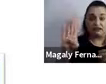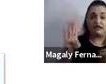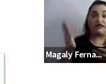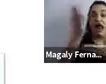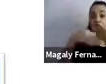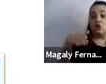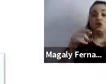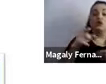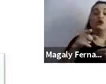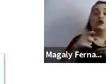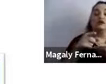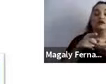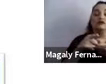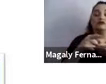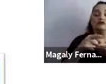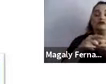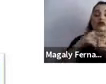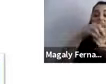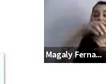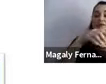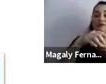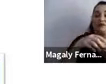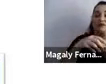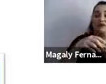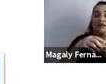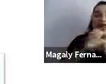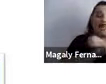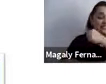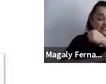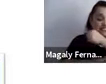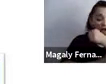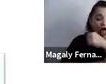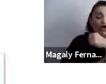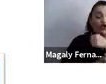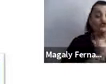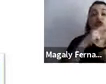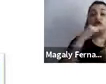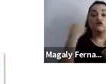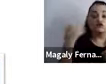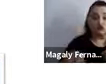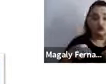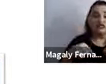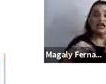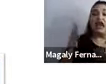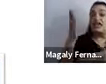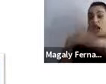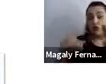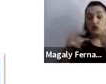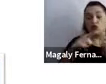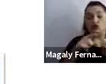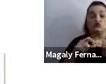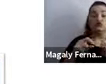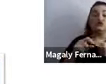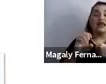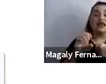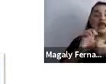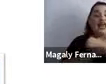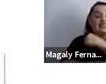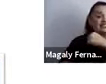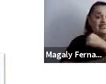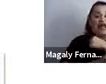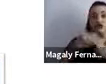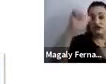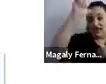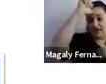de los estados de la Unión Soviética, perdón, de Rusia, y algunos de los estados de India, los países más